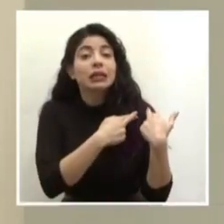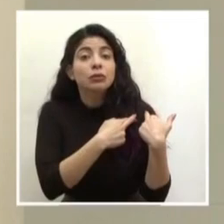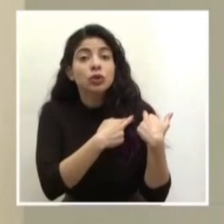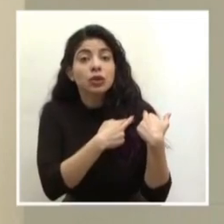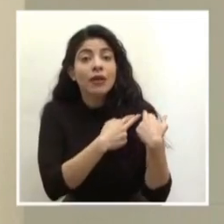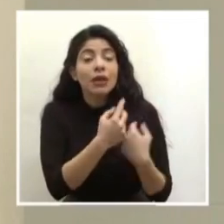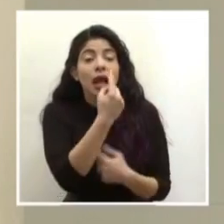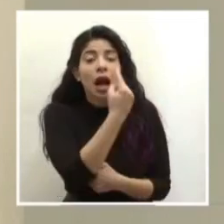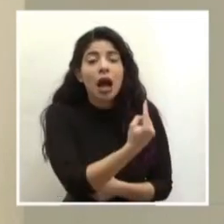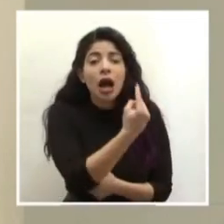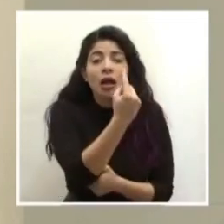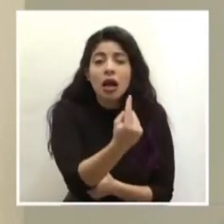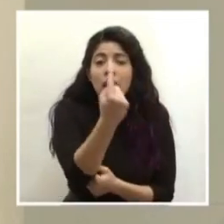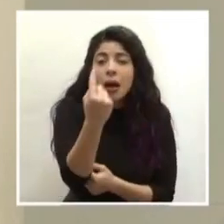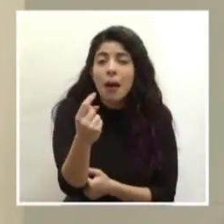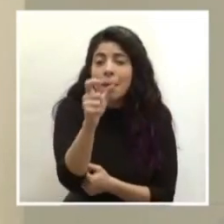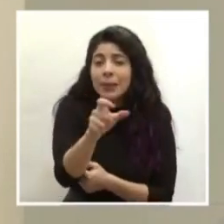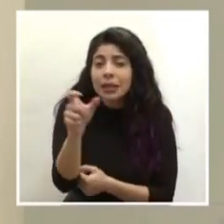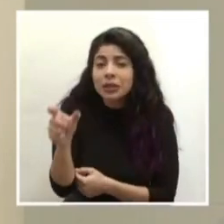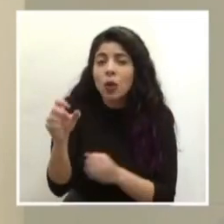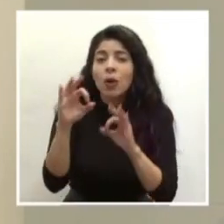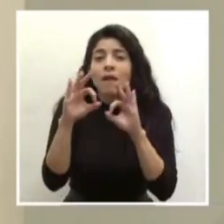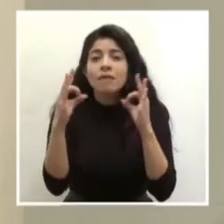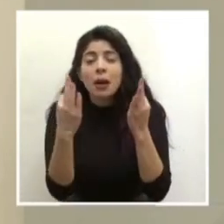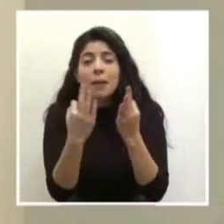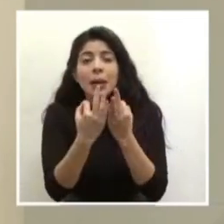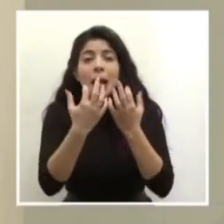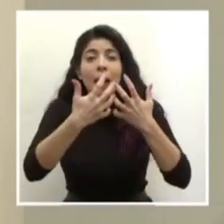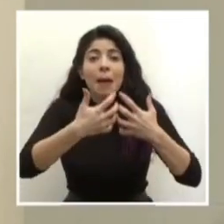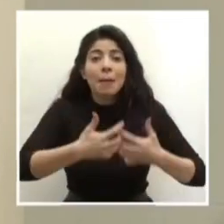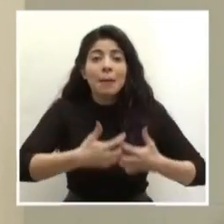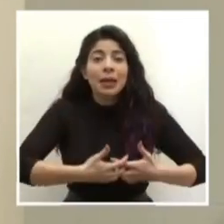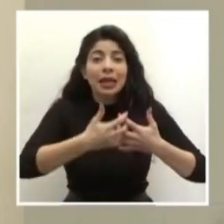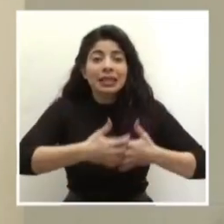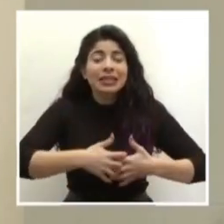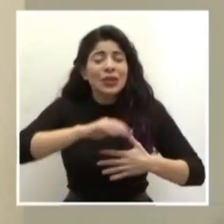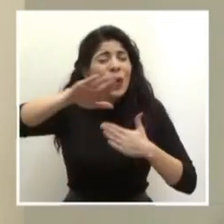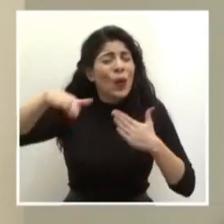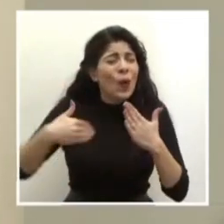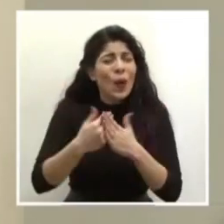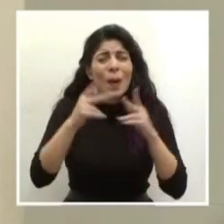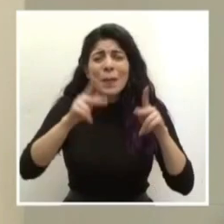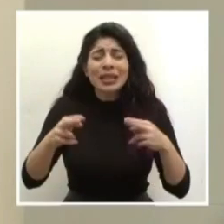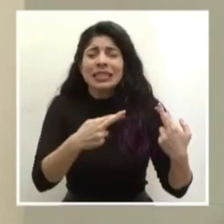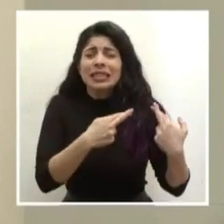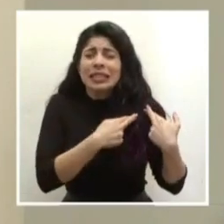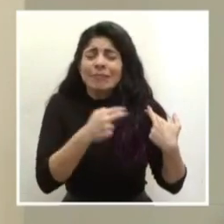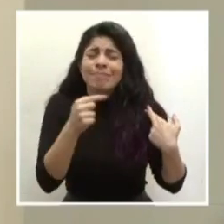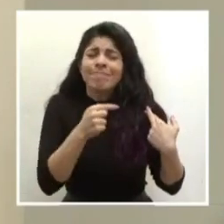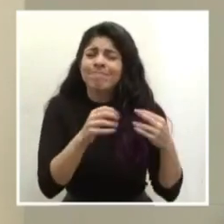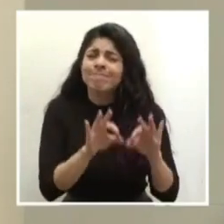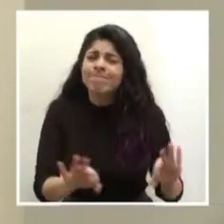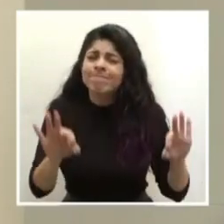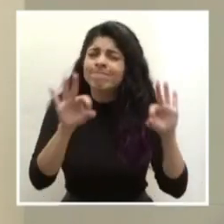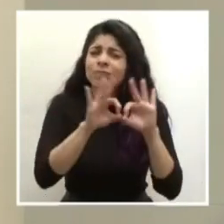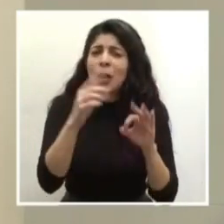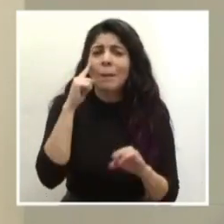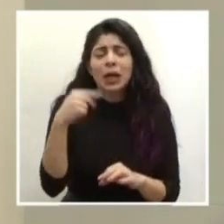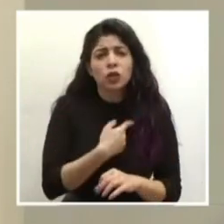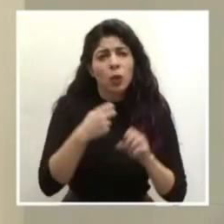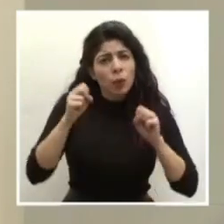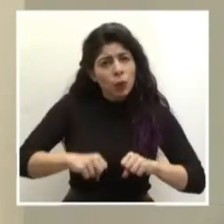cada ciudadano, de cada persona, de cada familia, de cada empresa, de todas las personas, es clave para que podamos